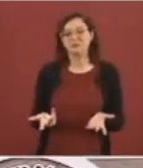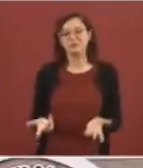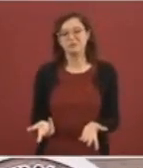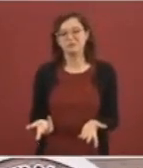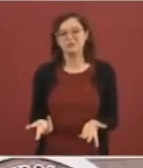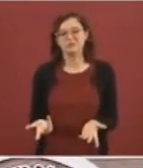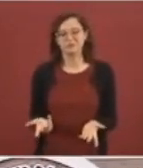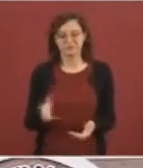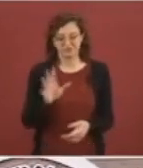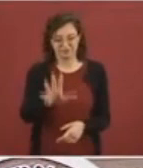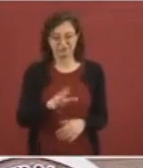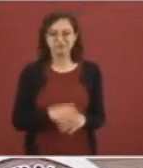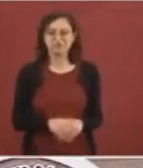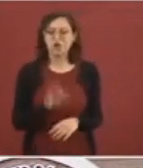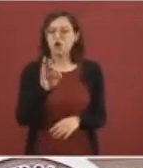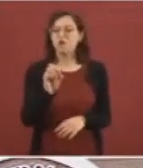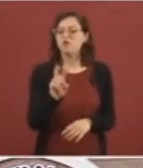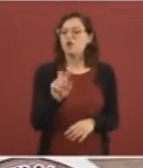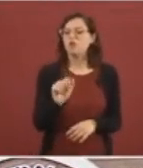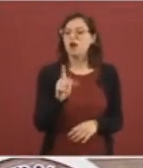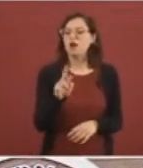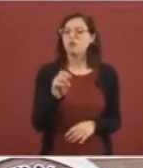toman la decisión del FOBAPROA